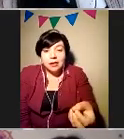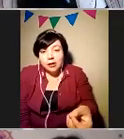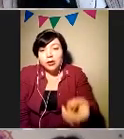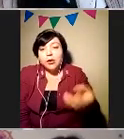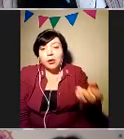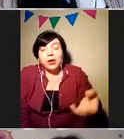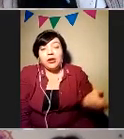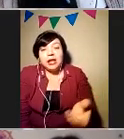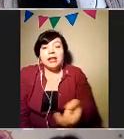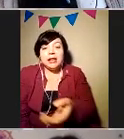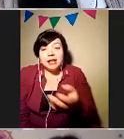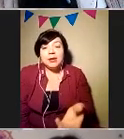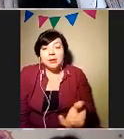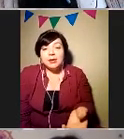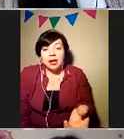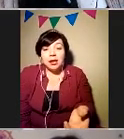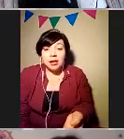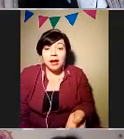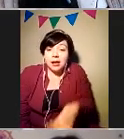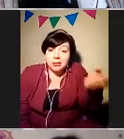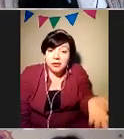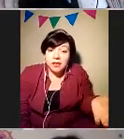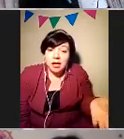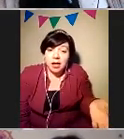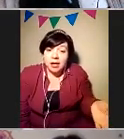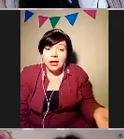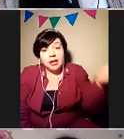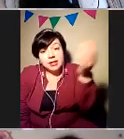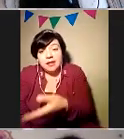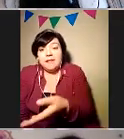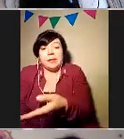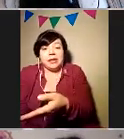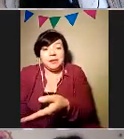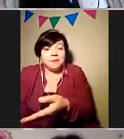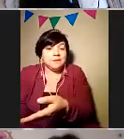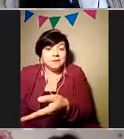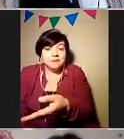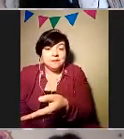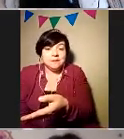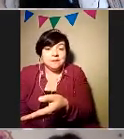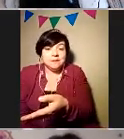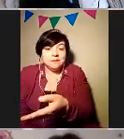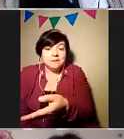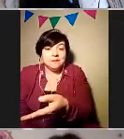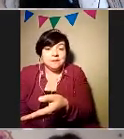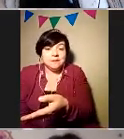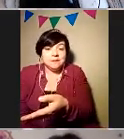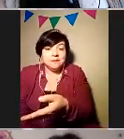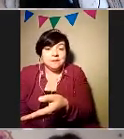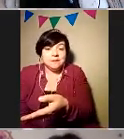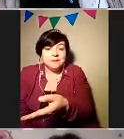si en un país lo que ocurre con esta gran industria es que agarran su fábrica y se la llevan a otra parte. Sí.